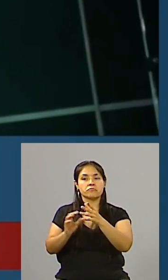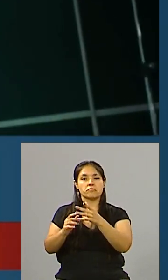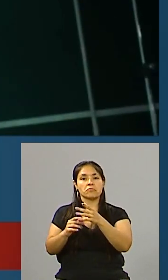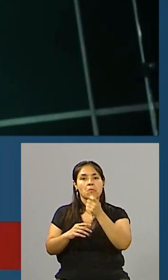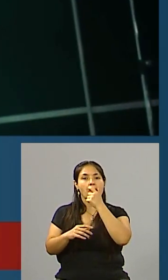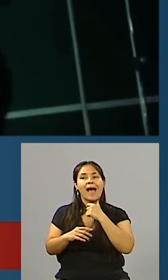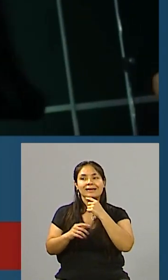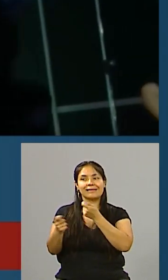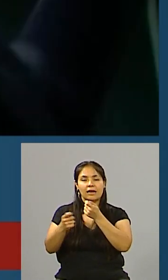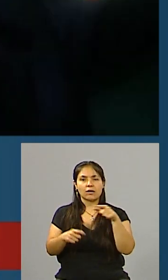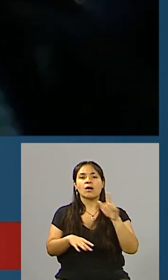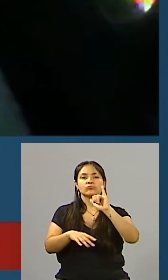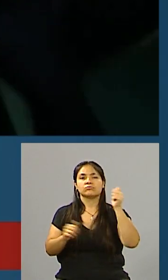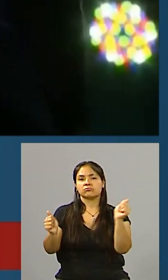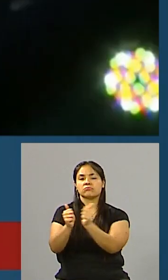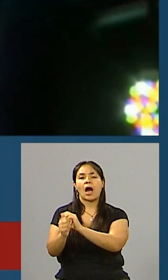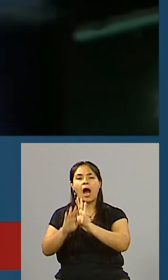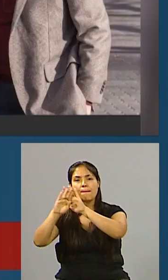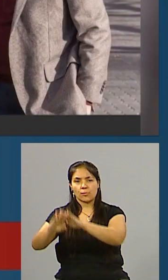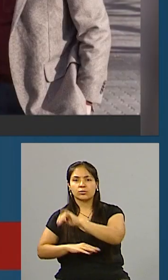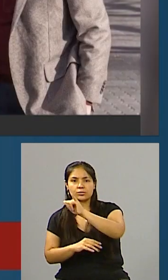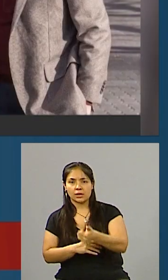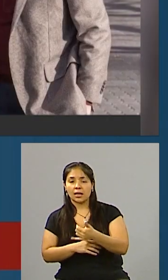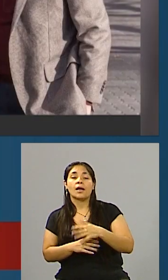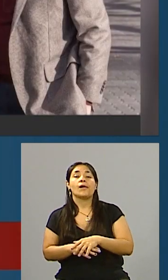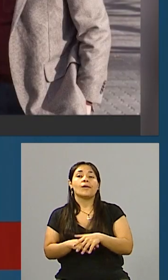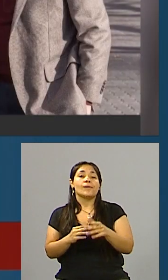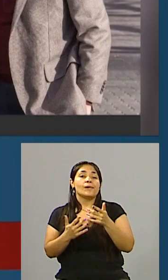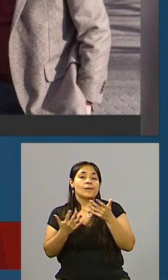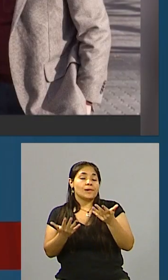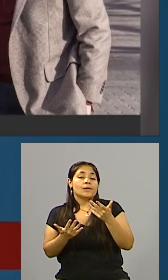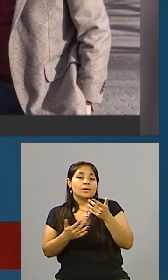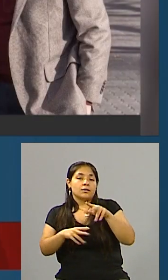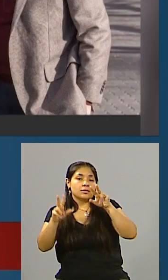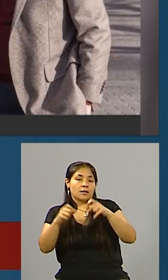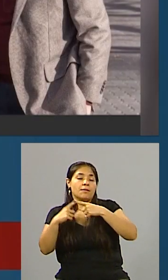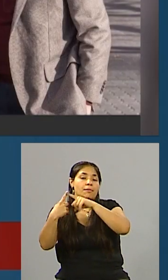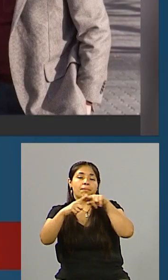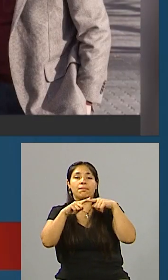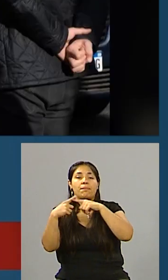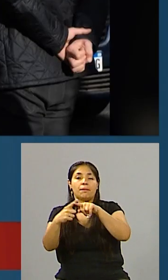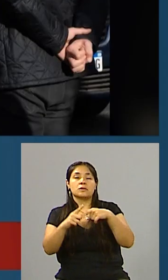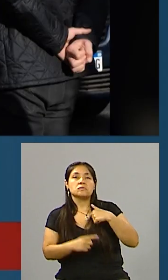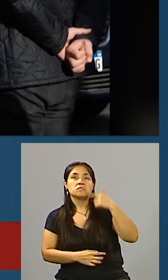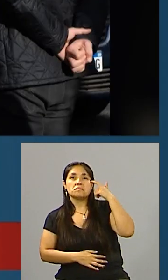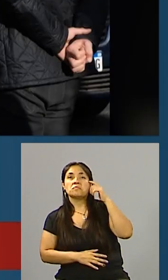Mauricio Macri. Es decir, que forma parte de este estado de discusión en el que imagino